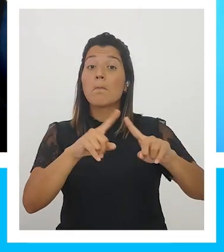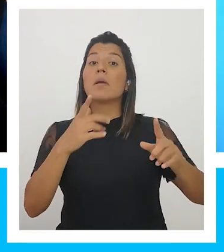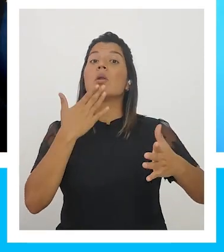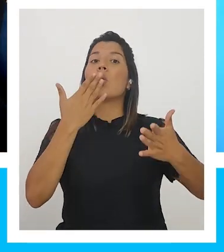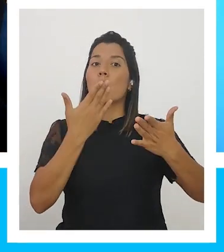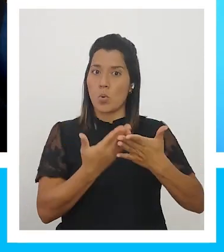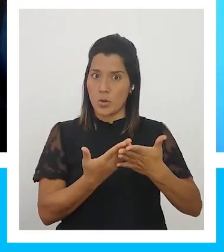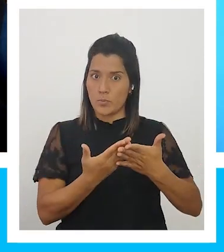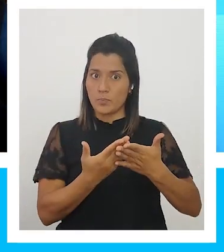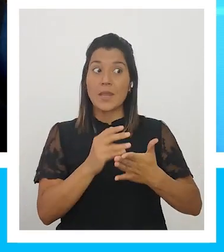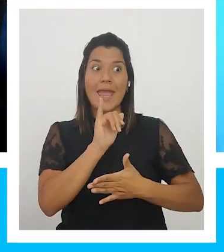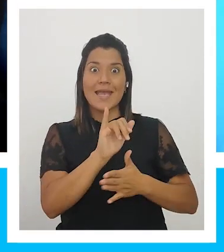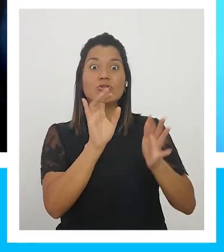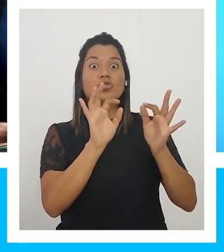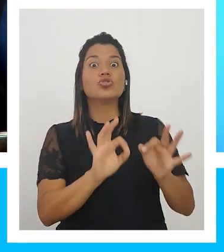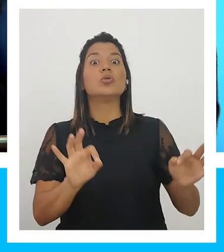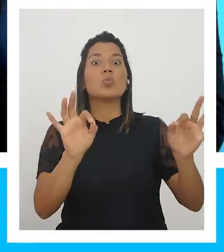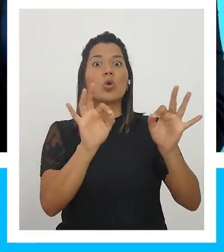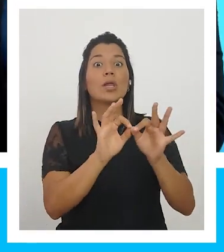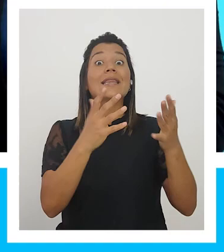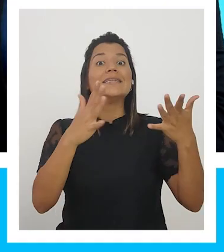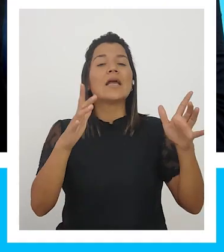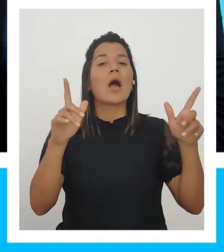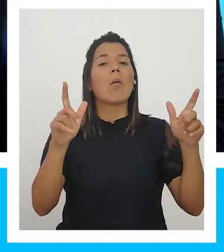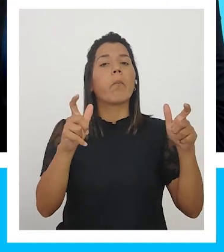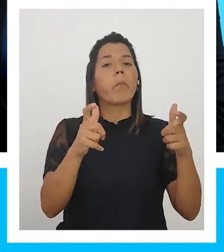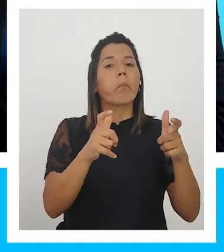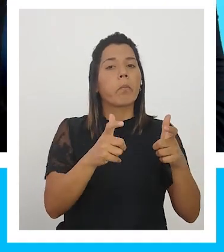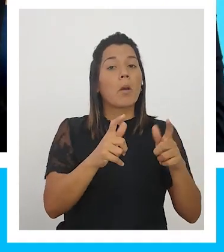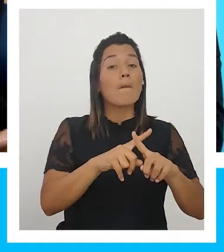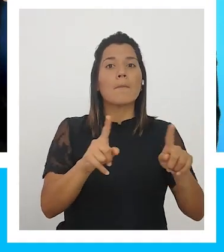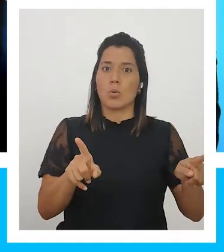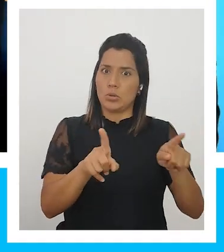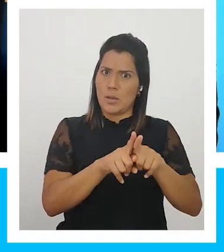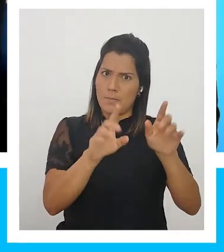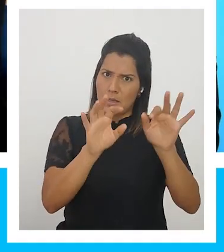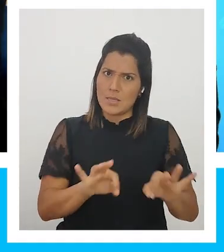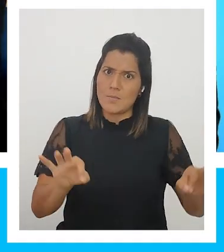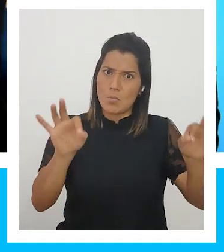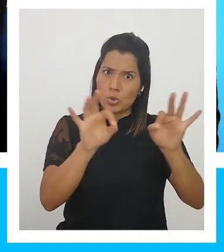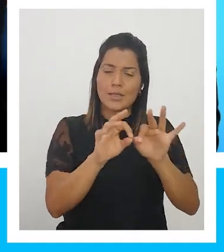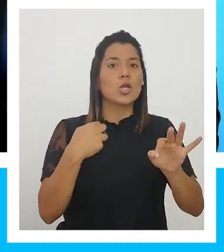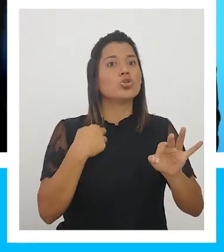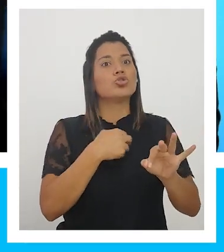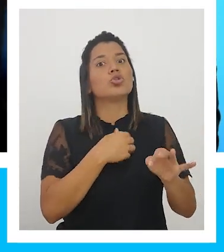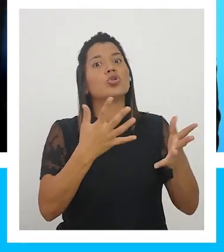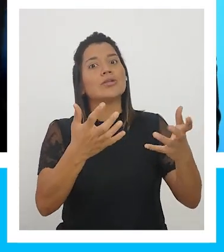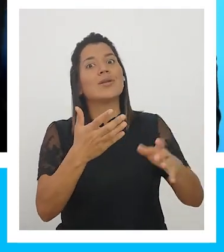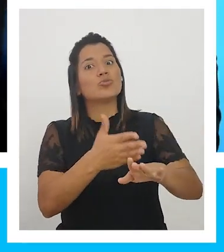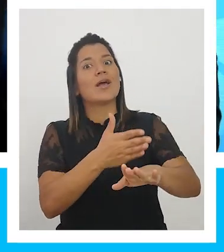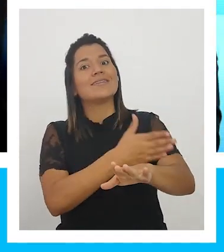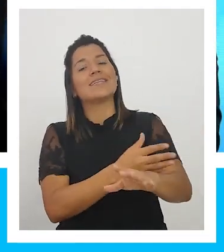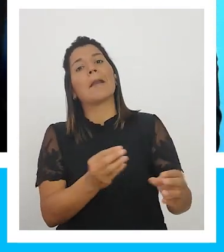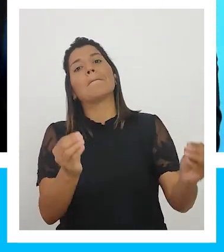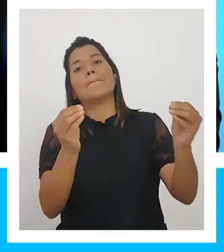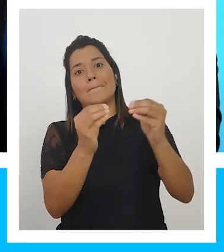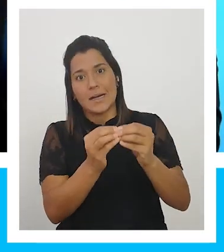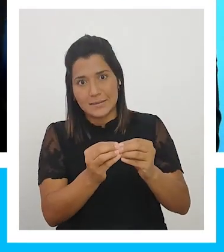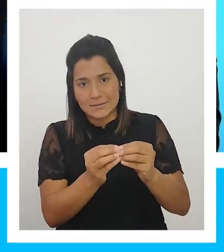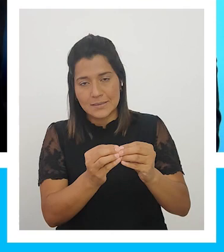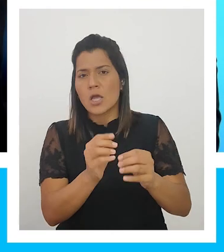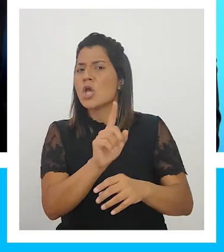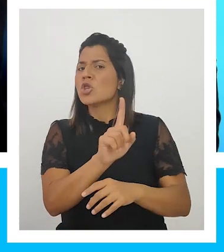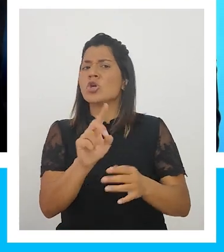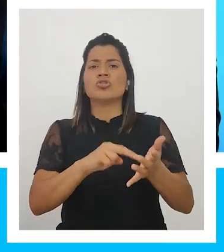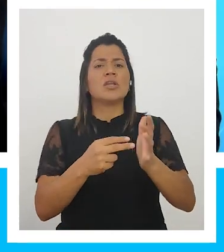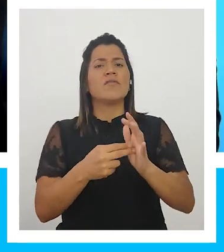importante, la disminución. Pero también es importante de que nos queremos mover más en esa dirección. O sea, que no es que estamos